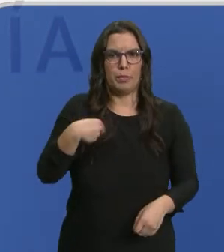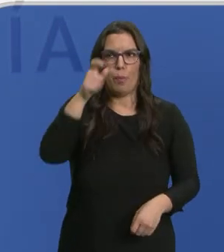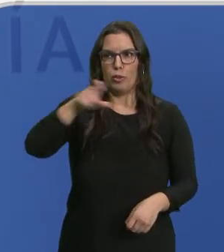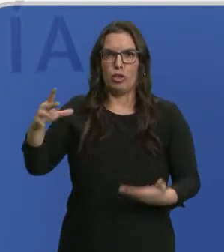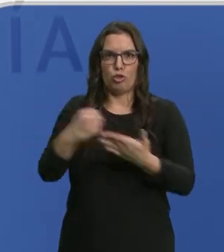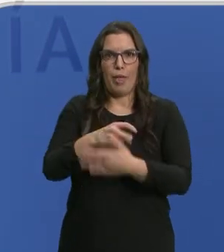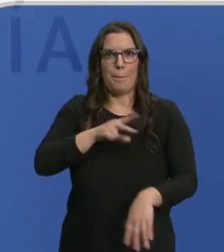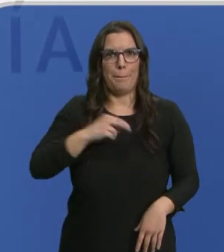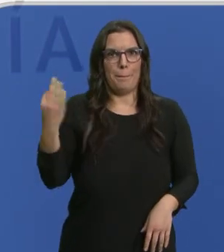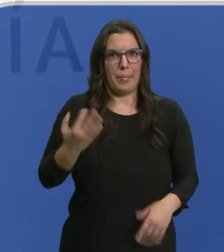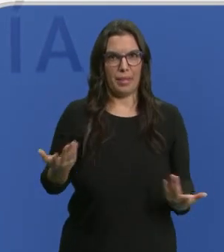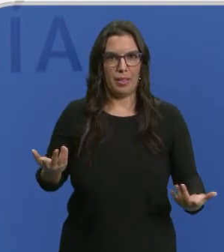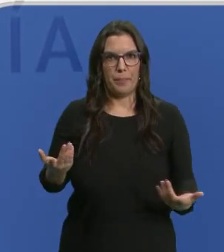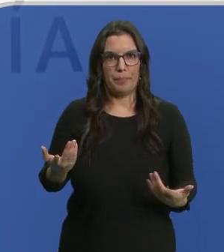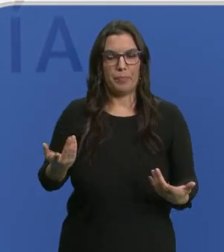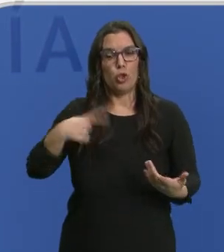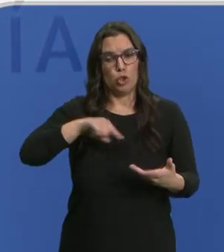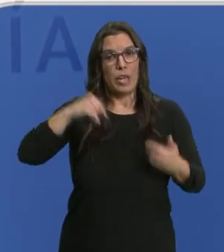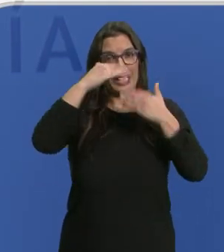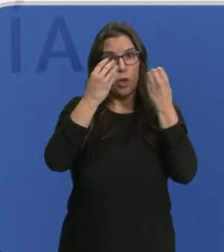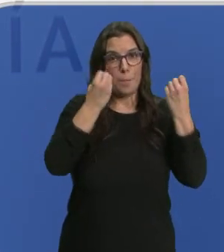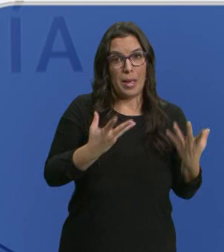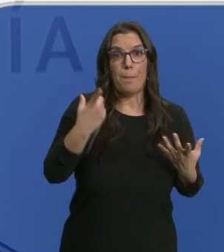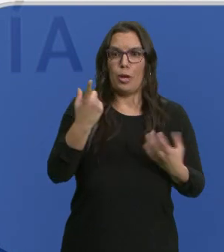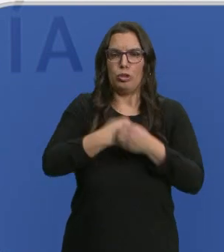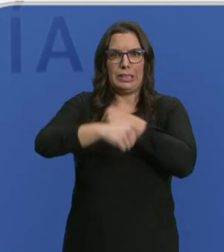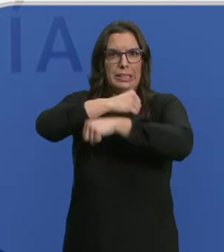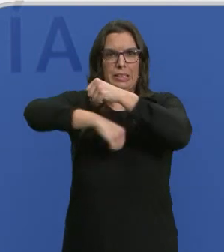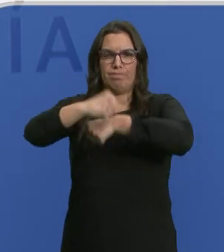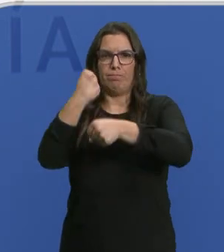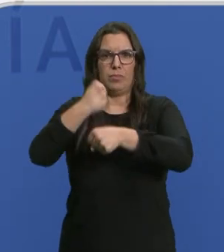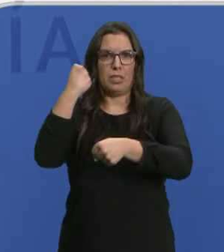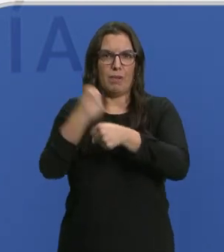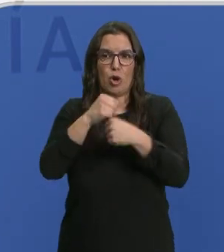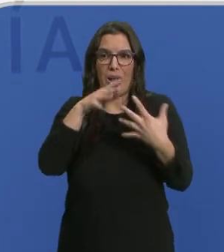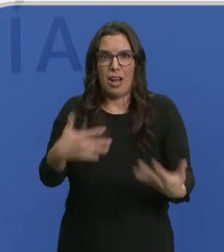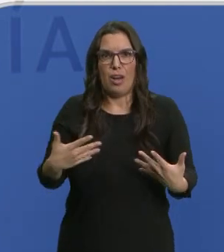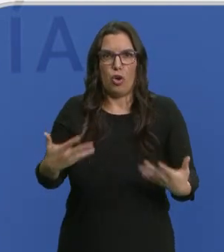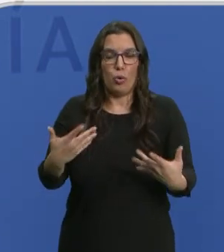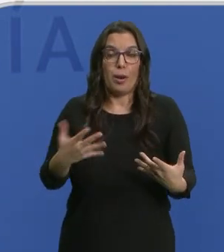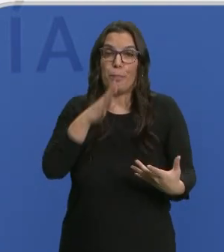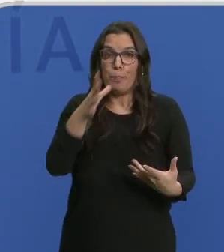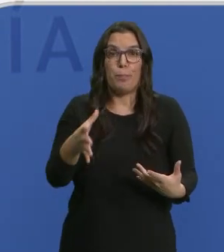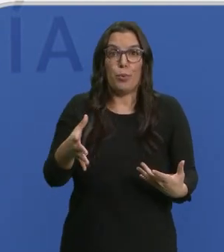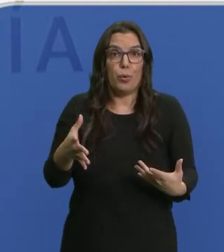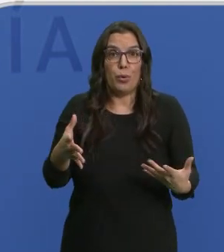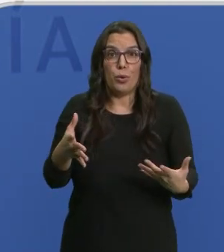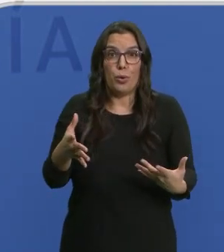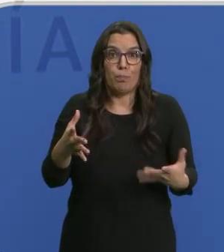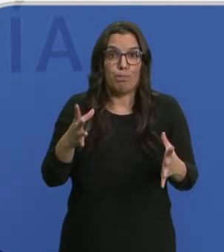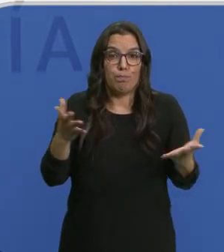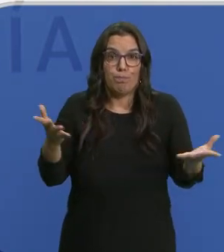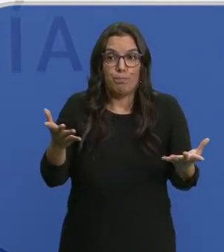merece todo paciente, obviamente que la damos, pero sin la sobrecarga de trabajo que tenemos en la actualidad, porque